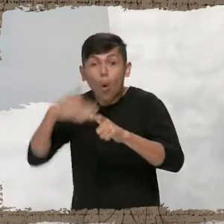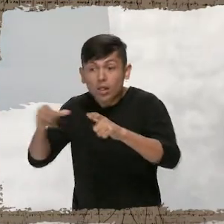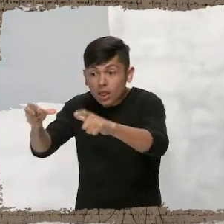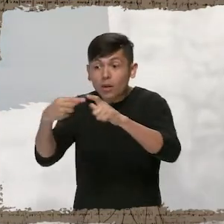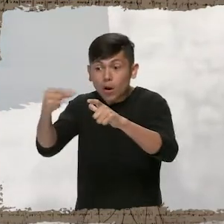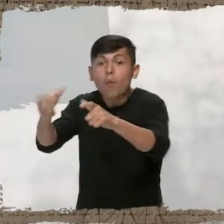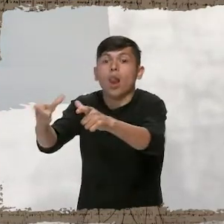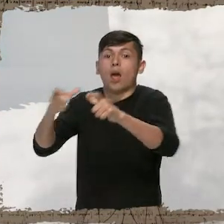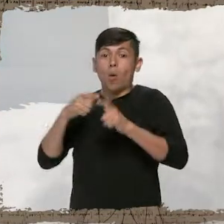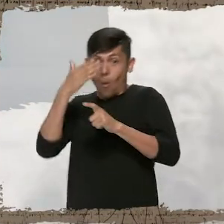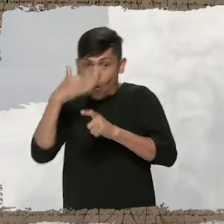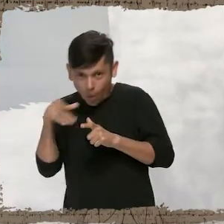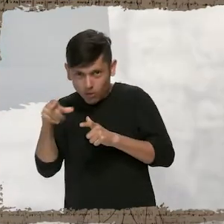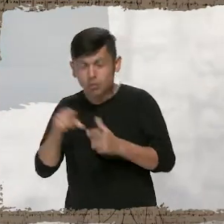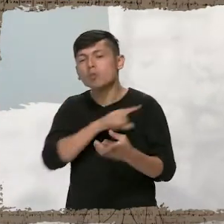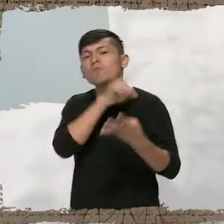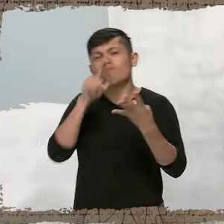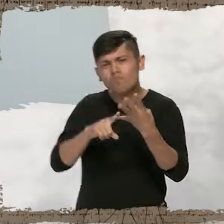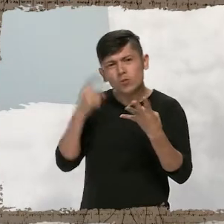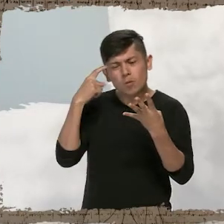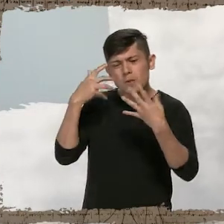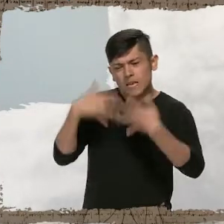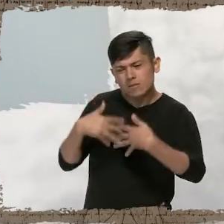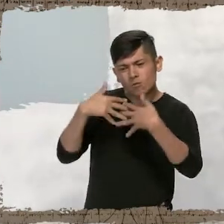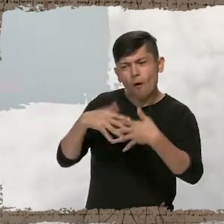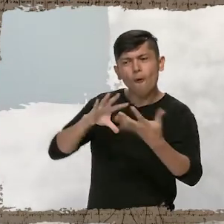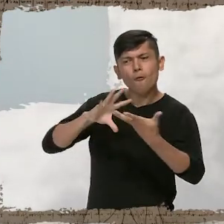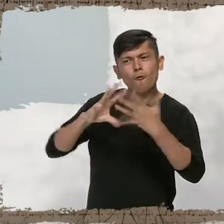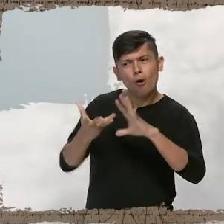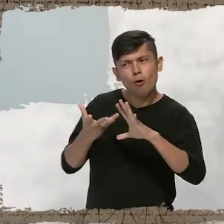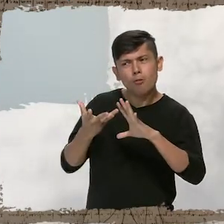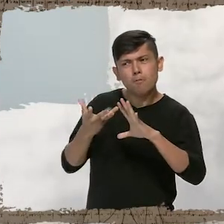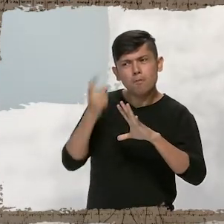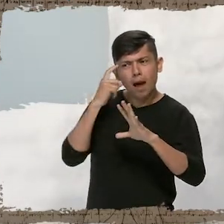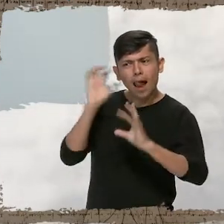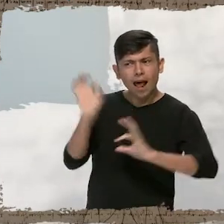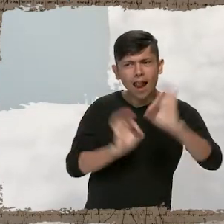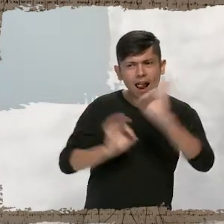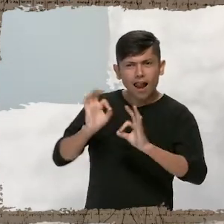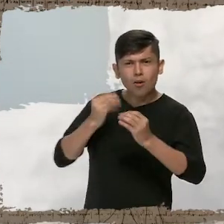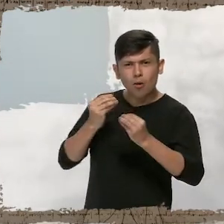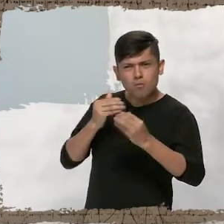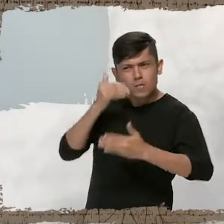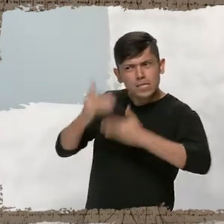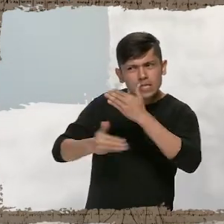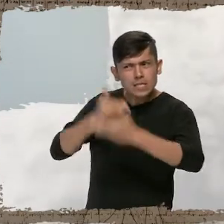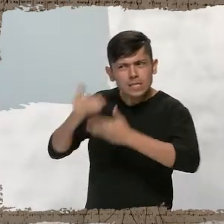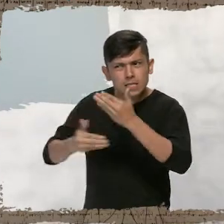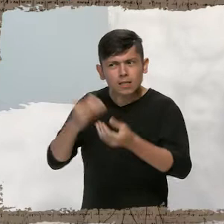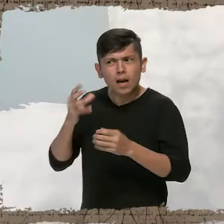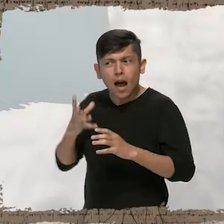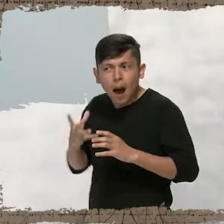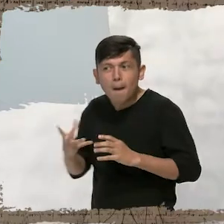plato de ravioles y lo cuarto que hago es pensar en la estrategia que este personaje va a darse